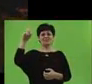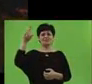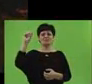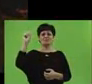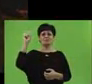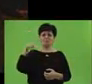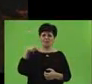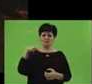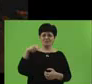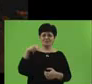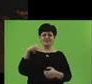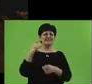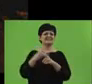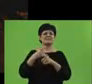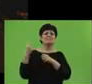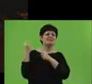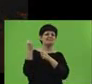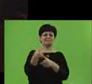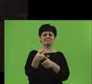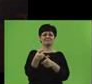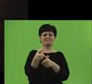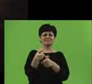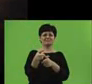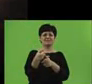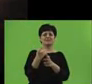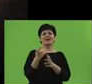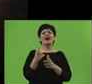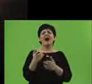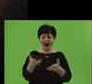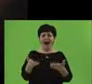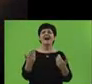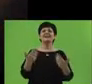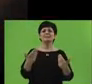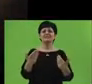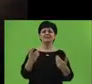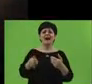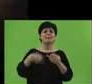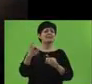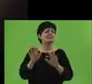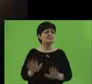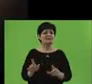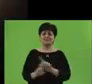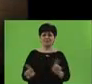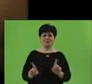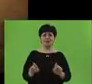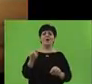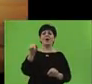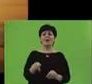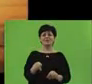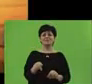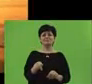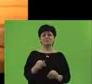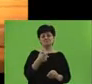Anímate. No esperes al mañana. Adquiere hoy mil nuevas risas y renovados